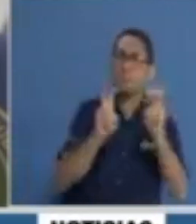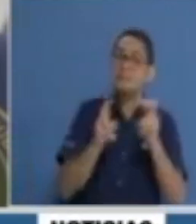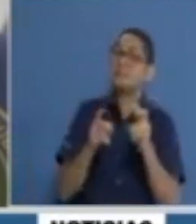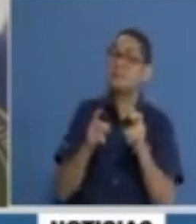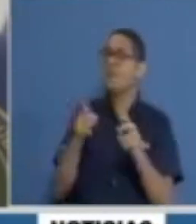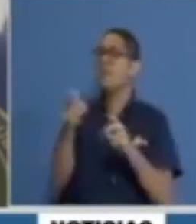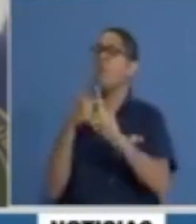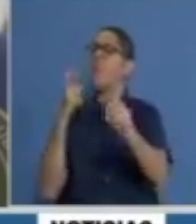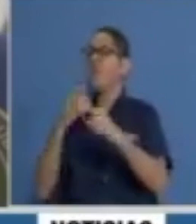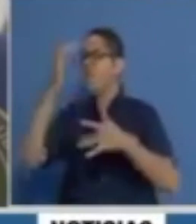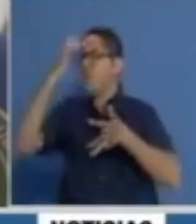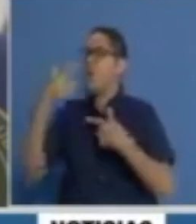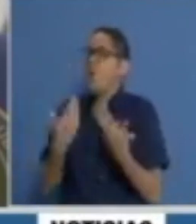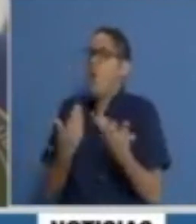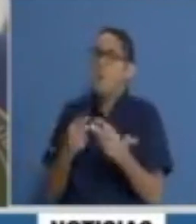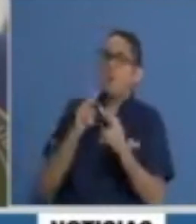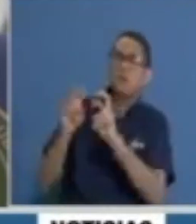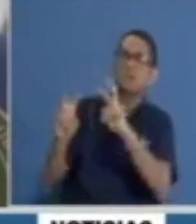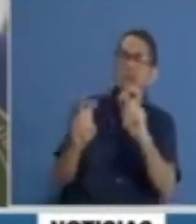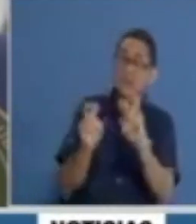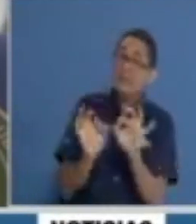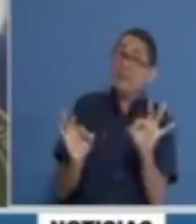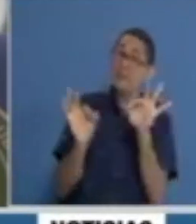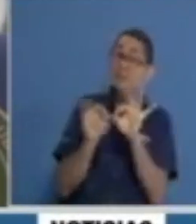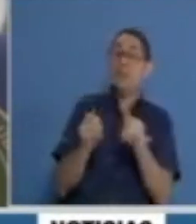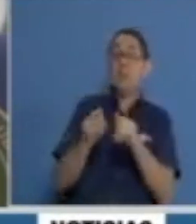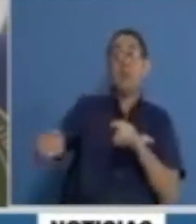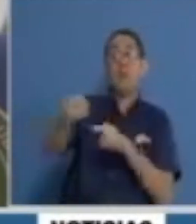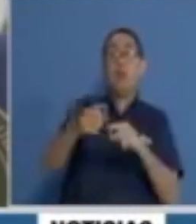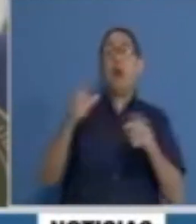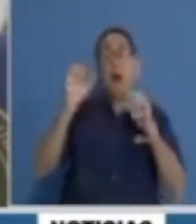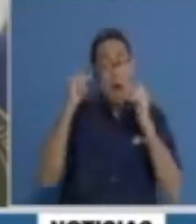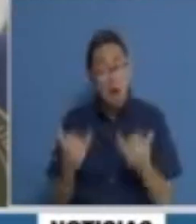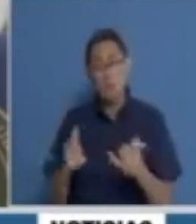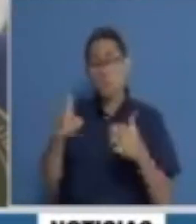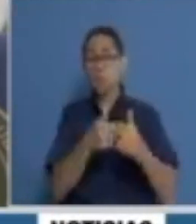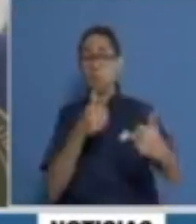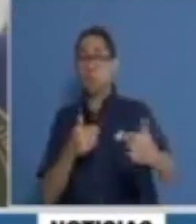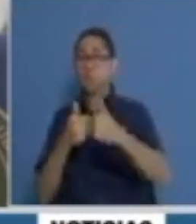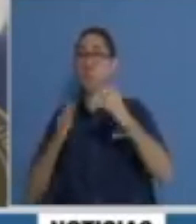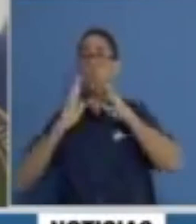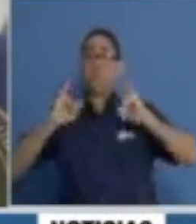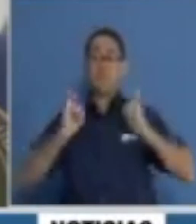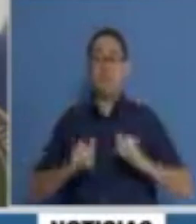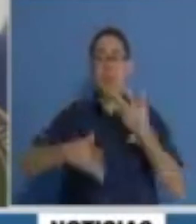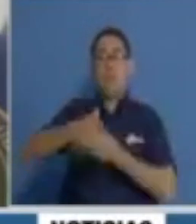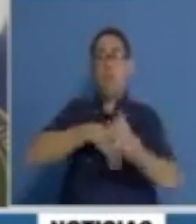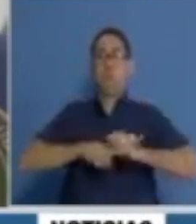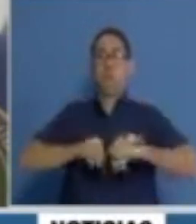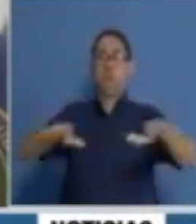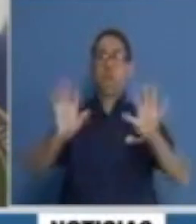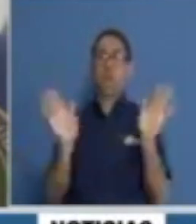también importantes para desde el punto de vista de distanciamiento físico para evitar conglomeraciones. Es